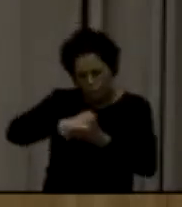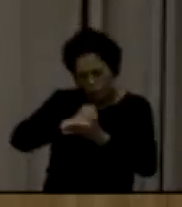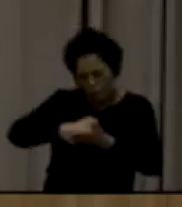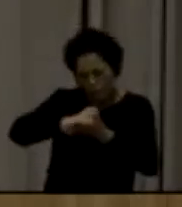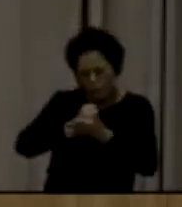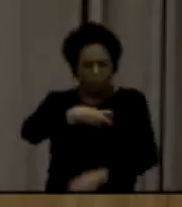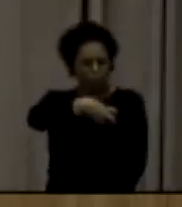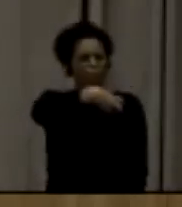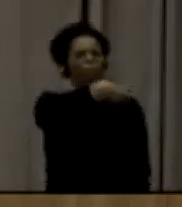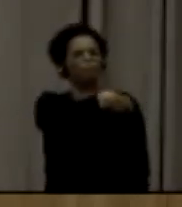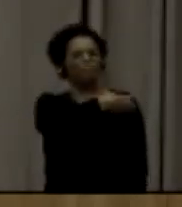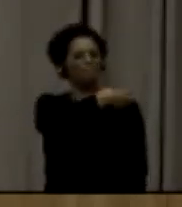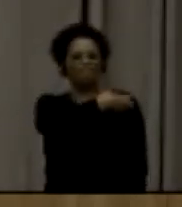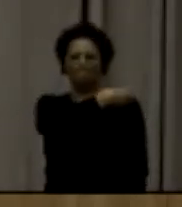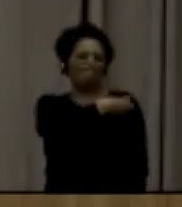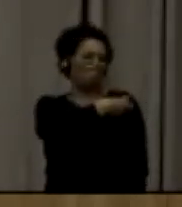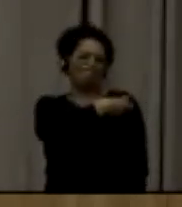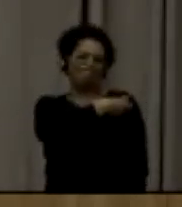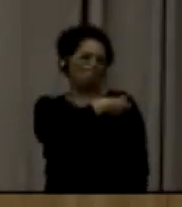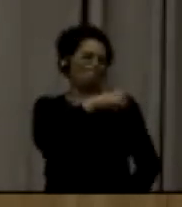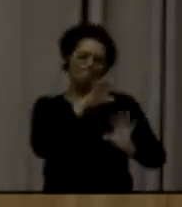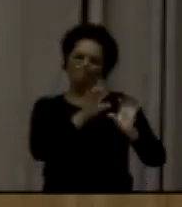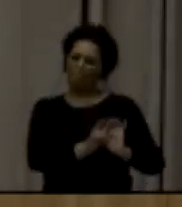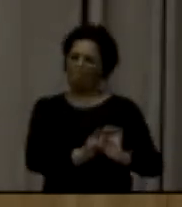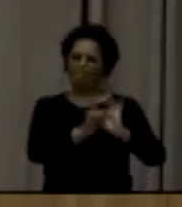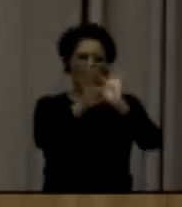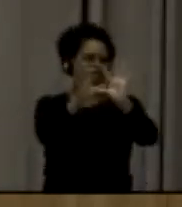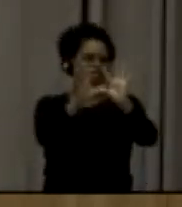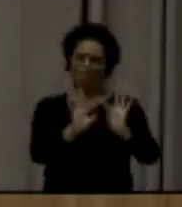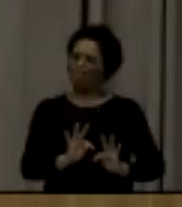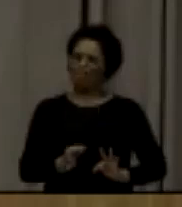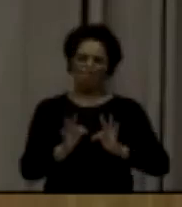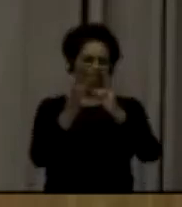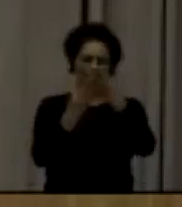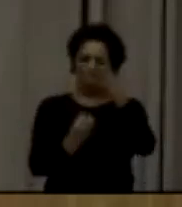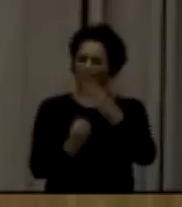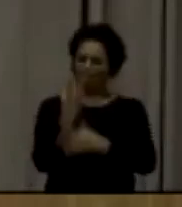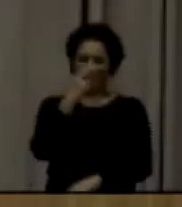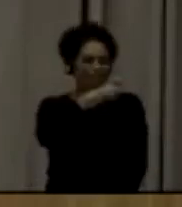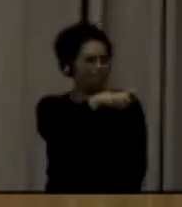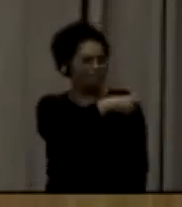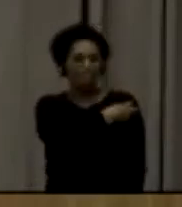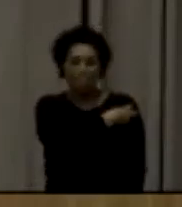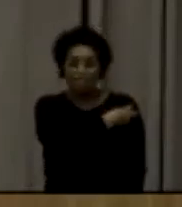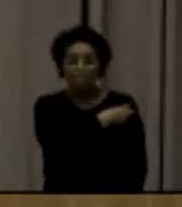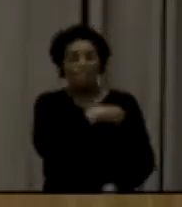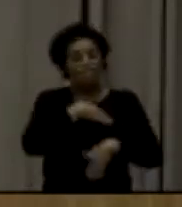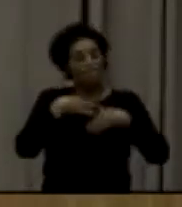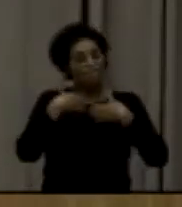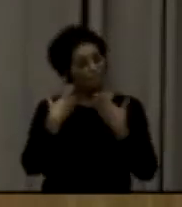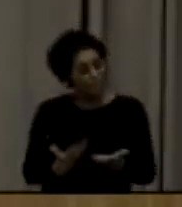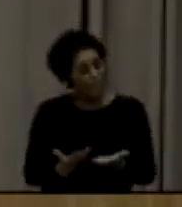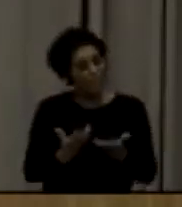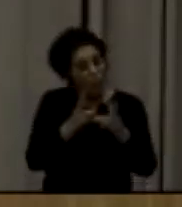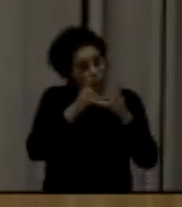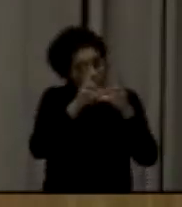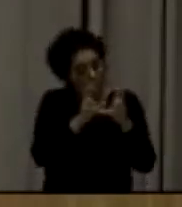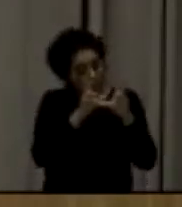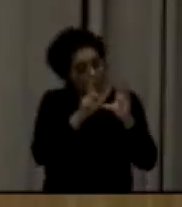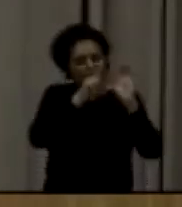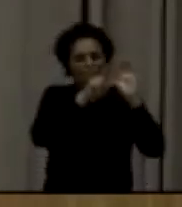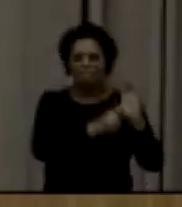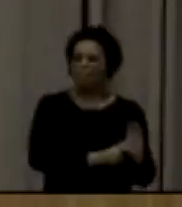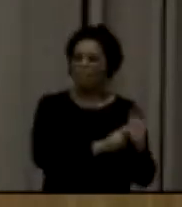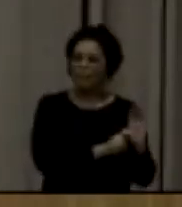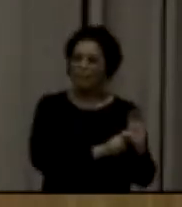vacuna no se dieron su tecnología para el tema de la producción de la vacuna Entonces ese aspecto de la dependencia de